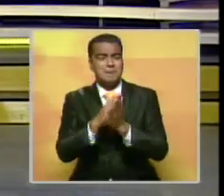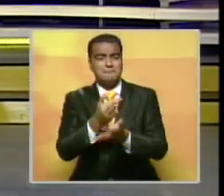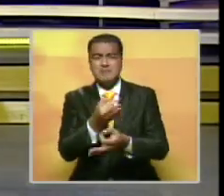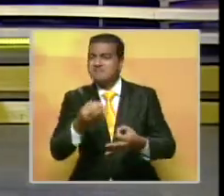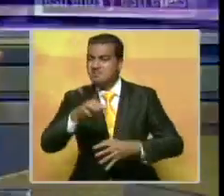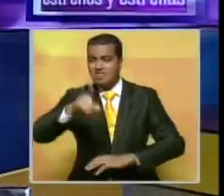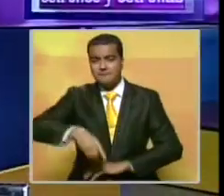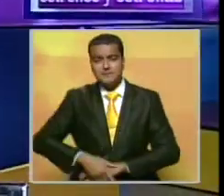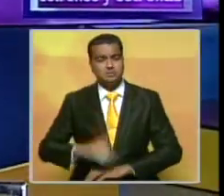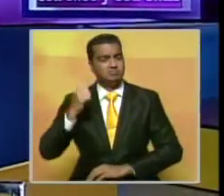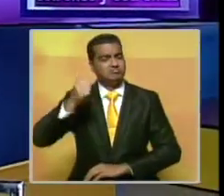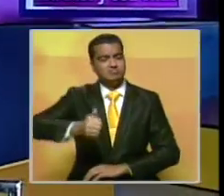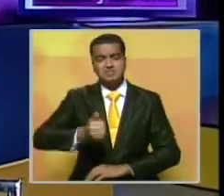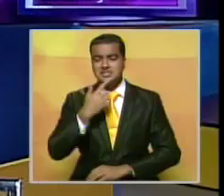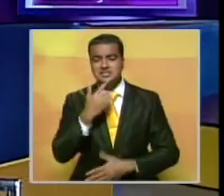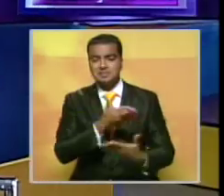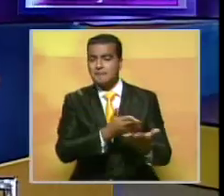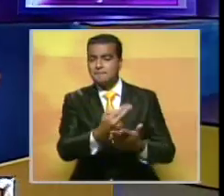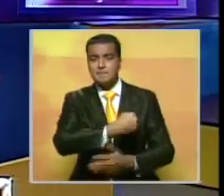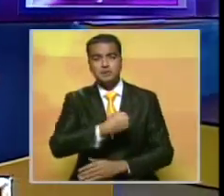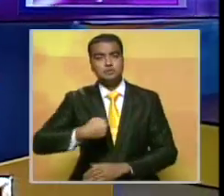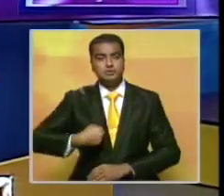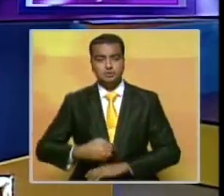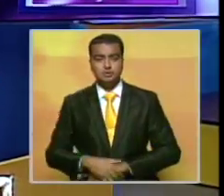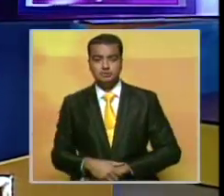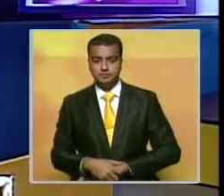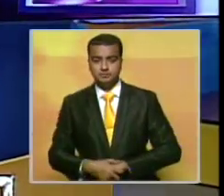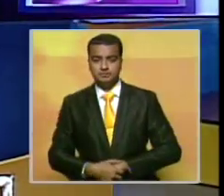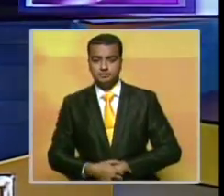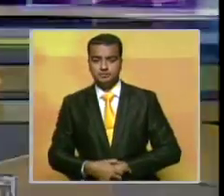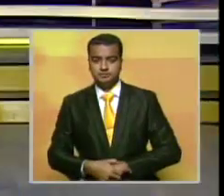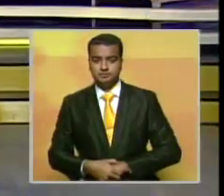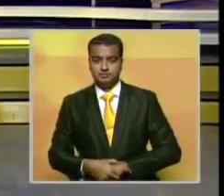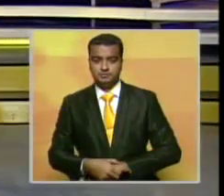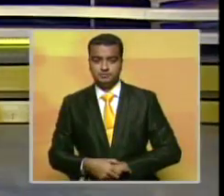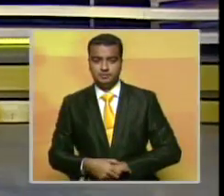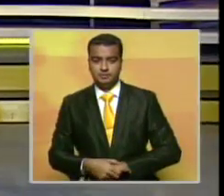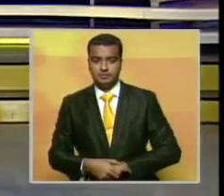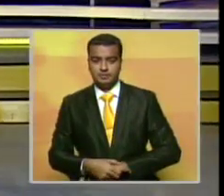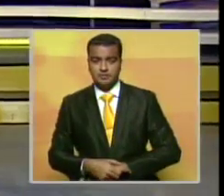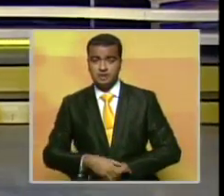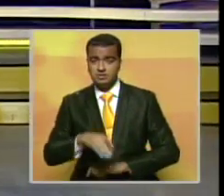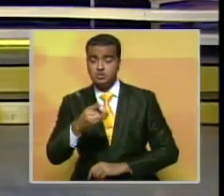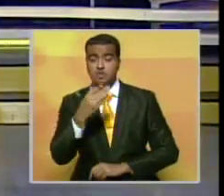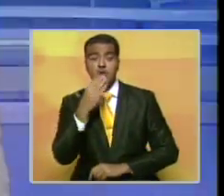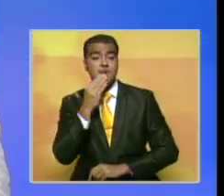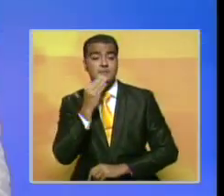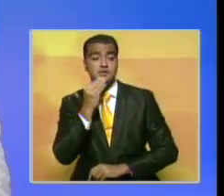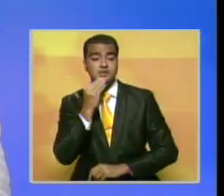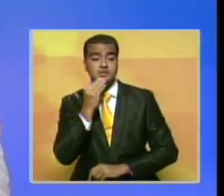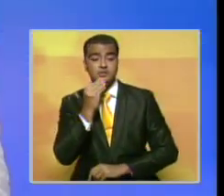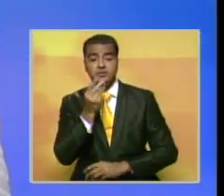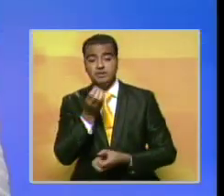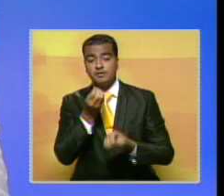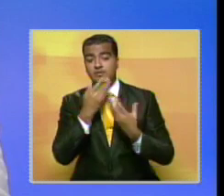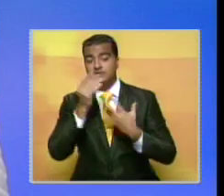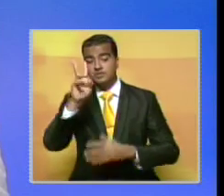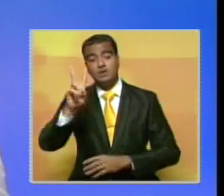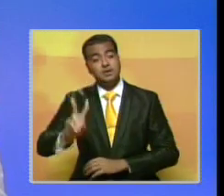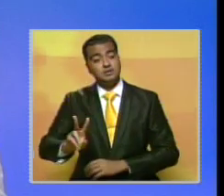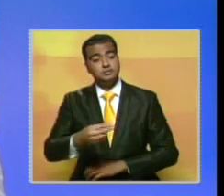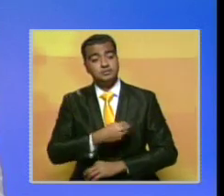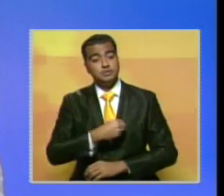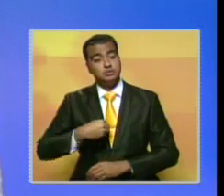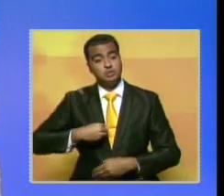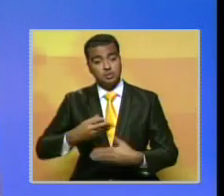mágicas. Y lo seguirán siendo para cada uno de nosotros, ¿verdad que sí? Definitivamente, Simón Díaz, un ejemplo de lo que representa ser el buen venezolano.